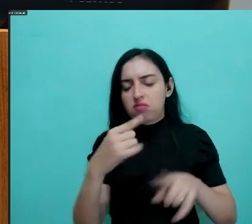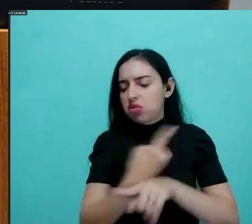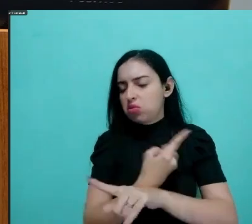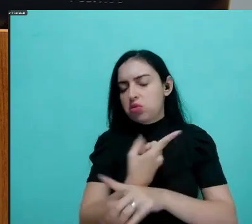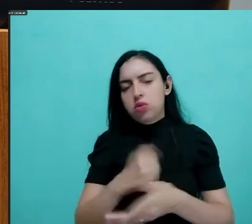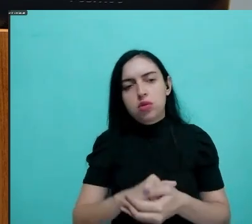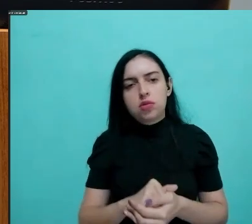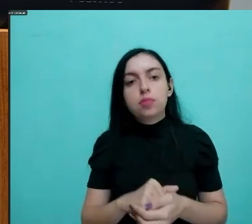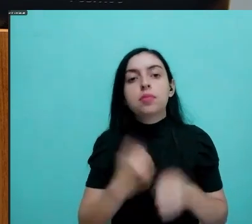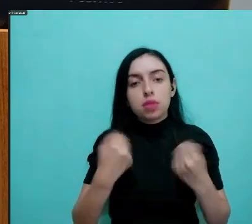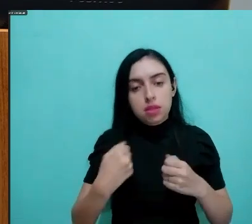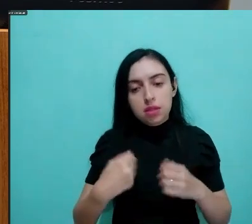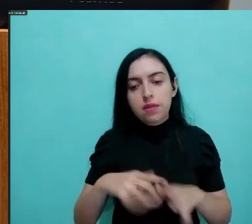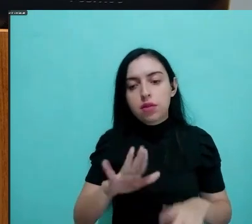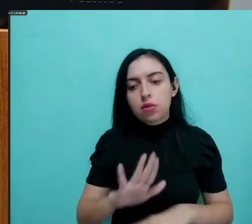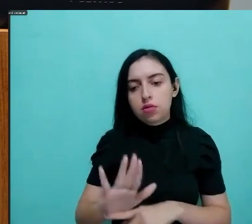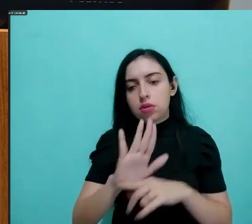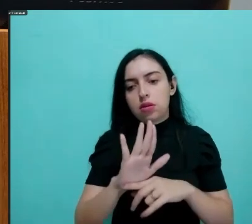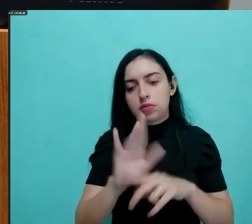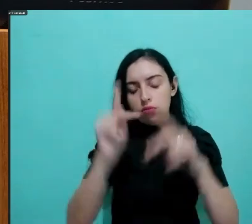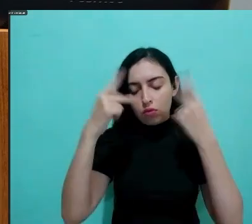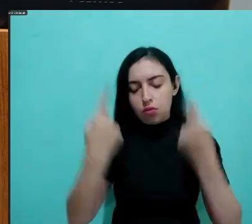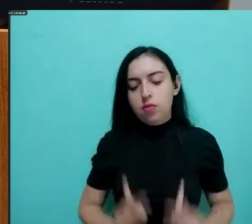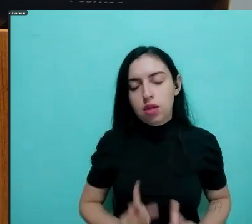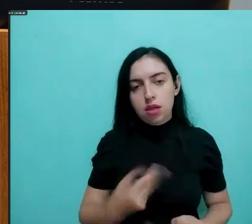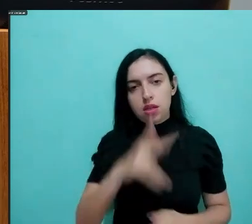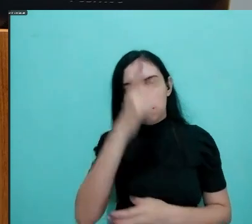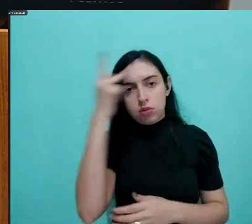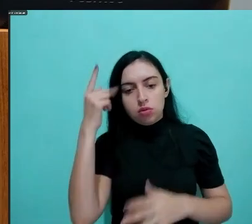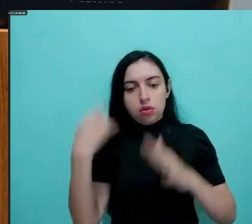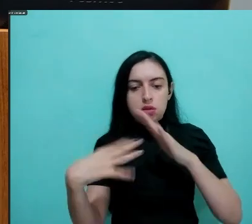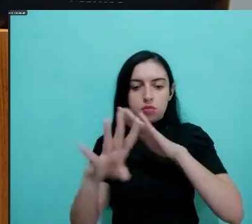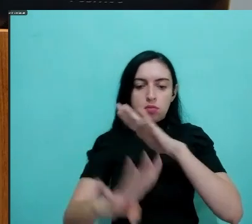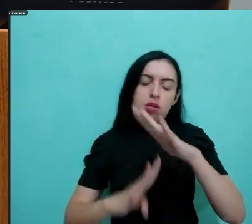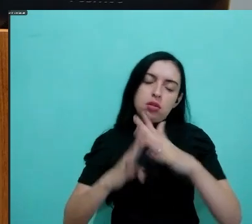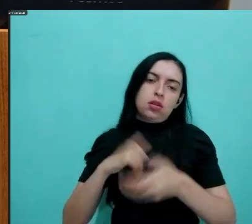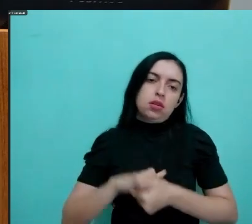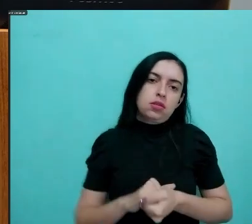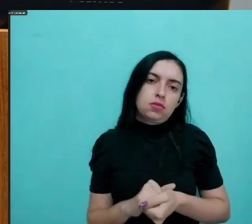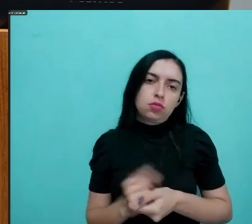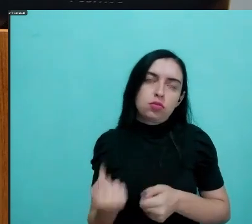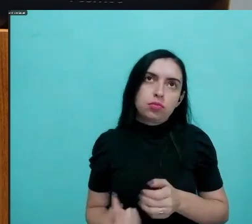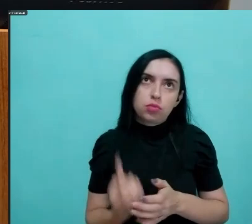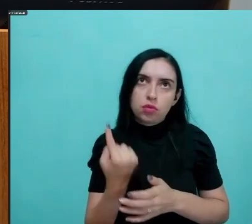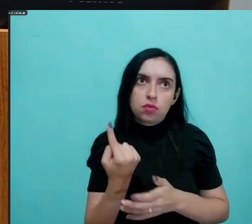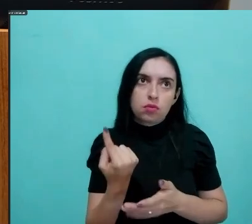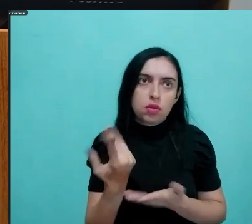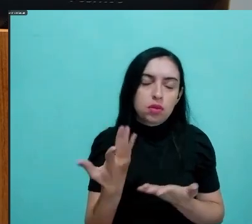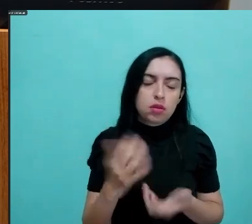permitir una asistencia humanitaria a los migrantes. Una vez